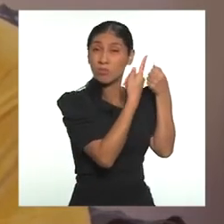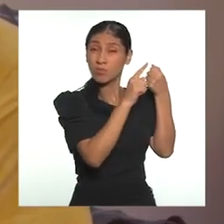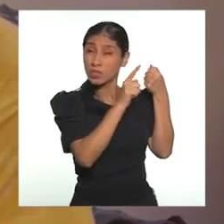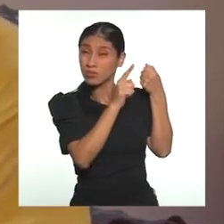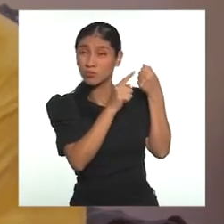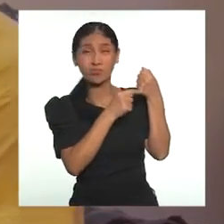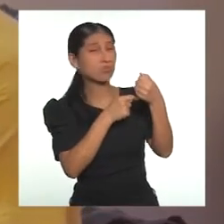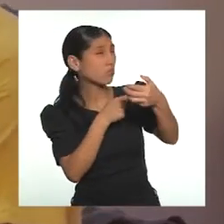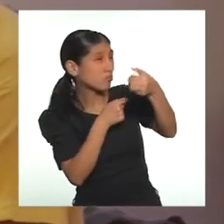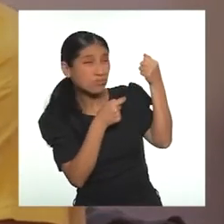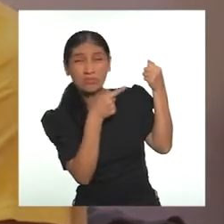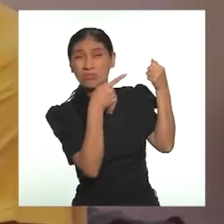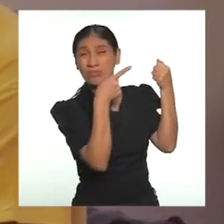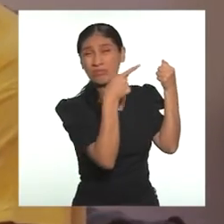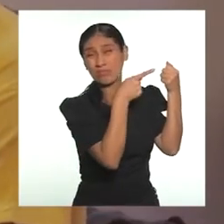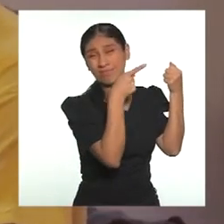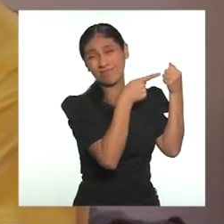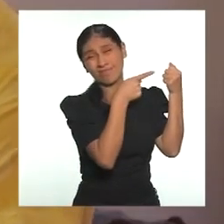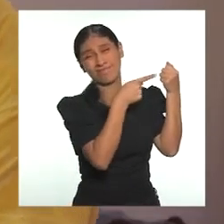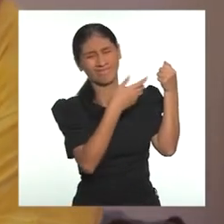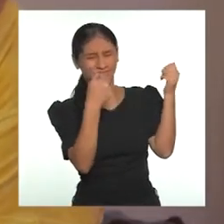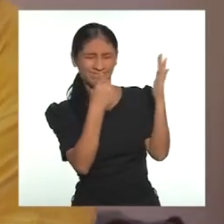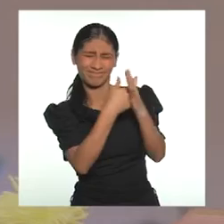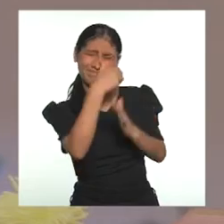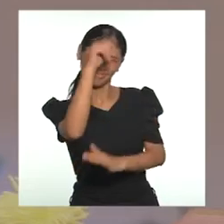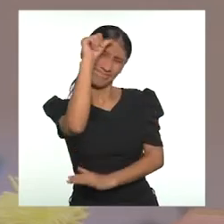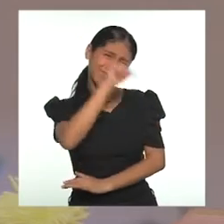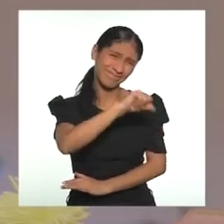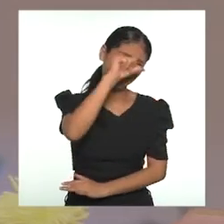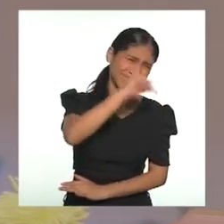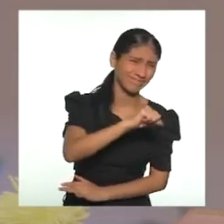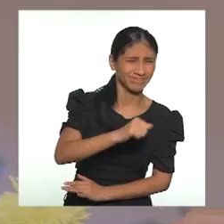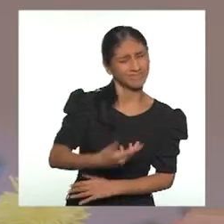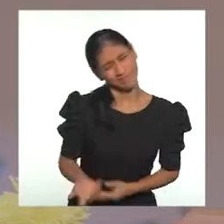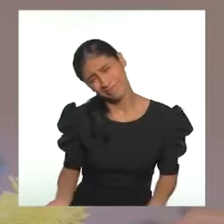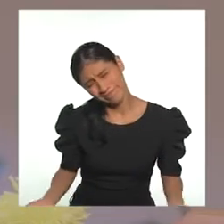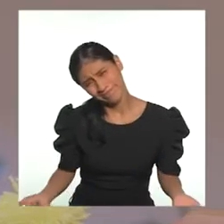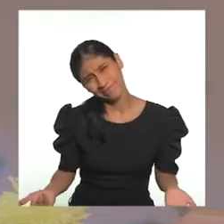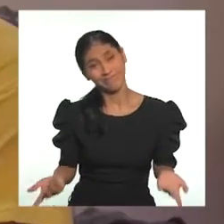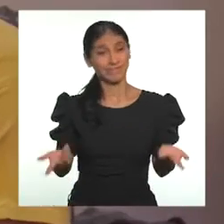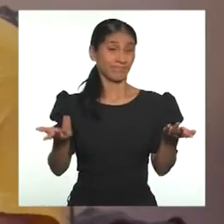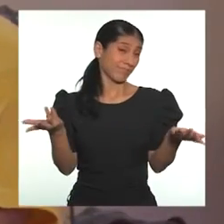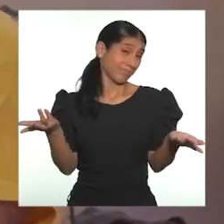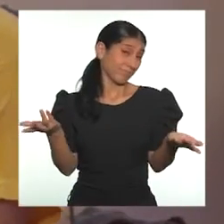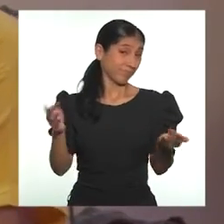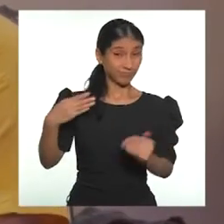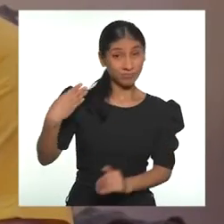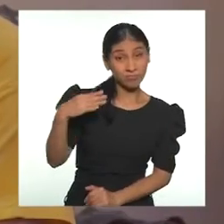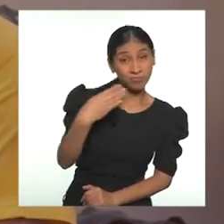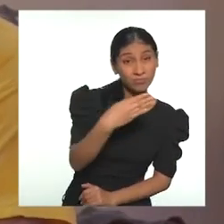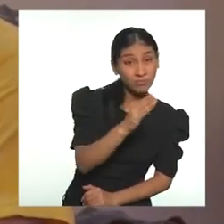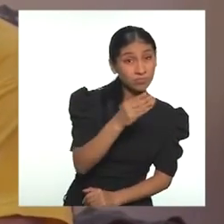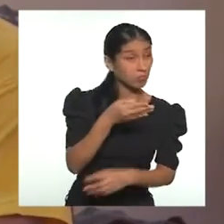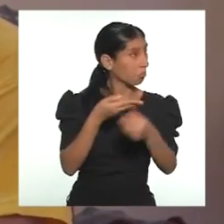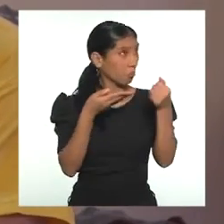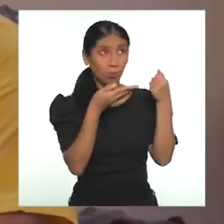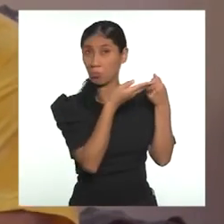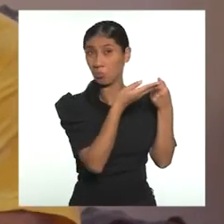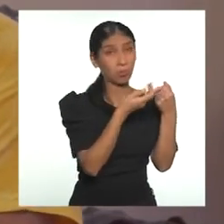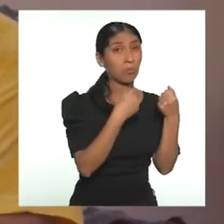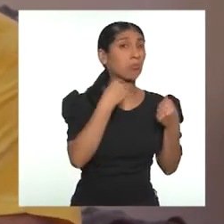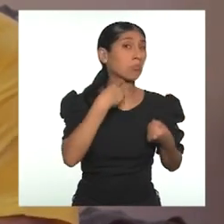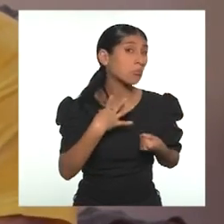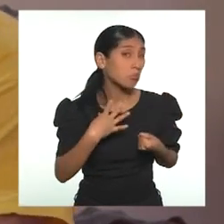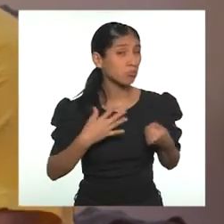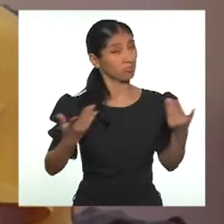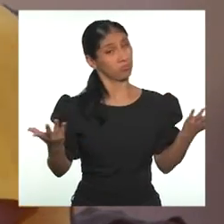refrigeradora. Pero justo, justito, este se malogró. Así que el pescado se va a echar